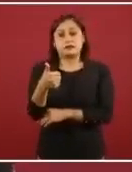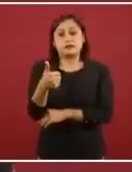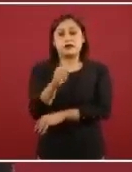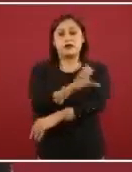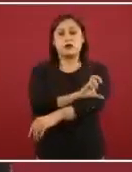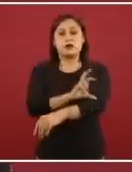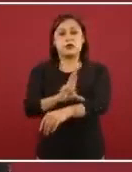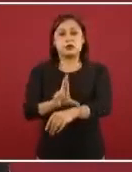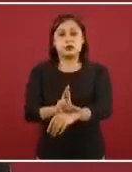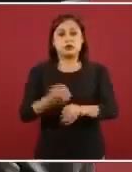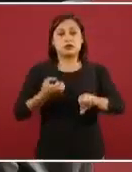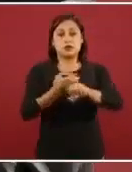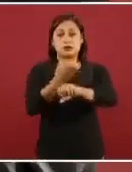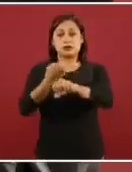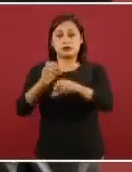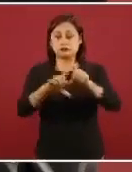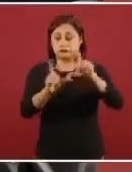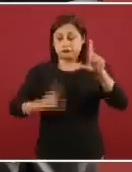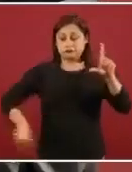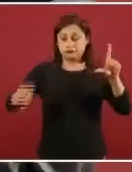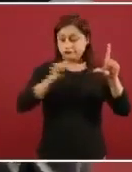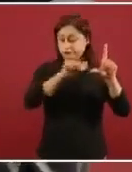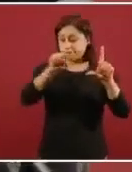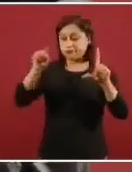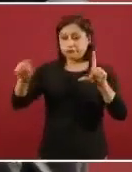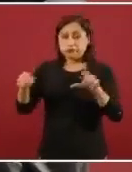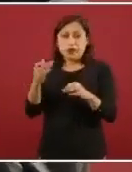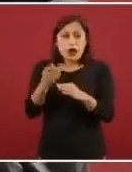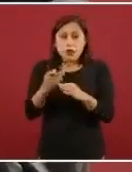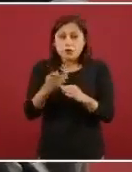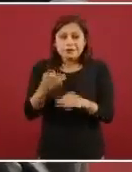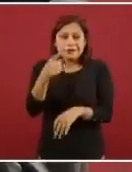coordinaciones territoriales y estamos cubriendo 150.